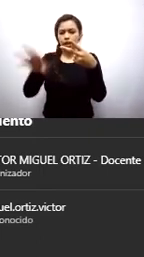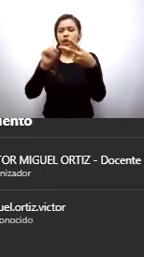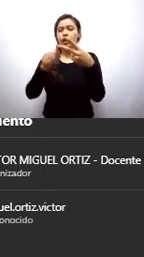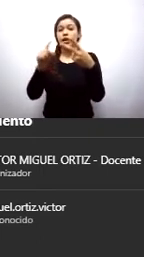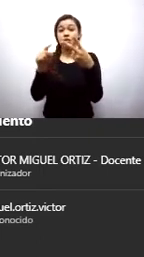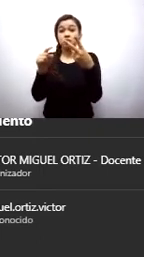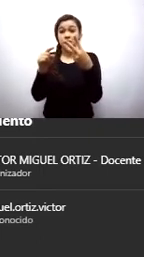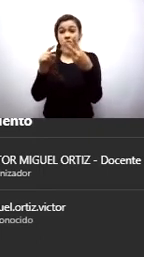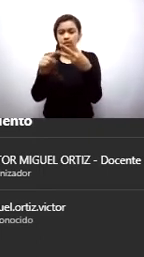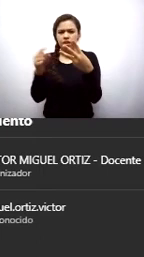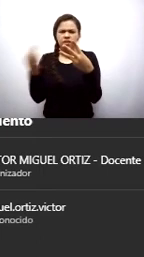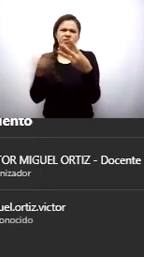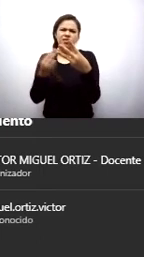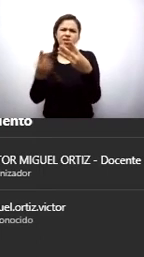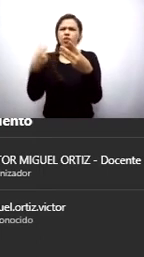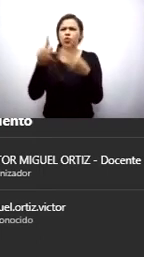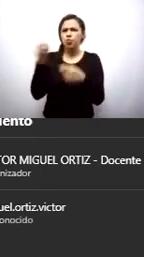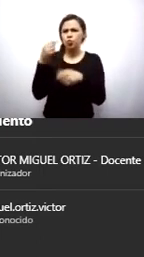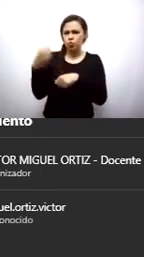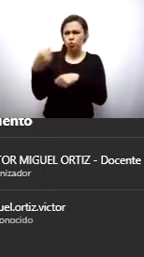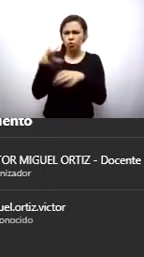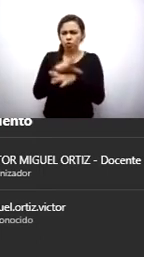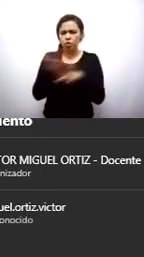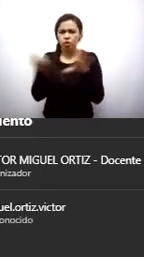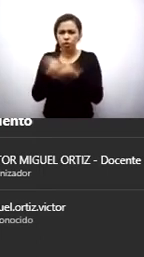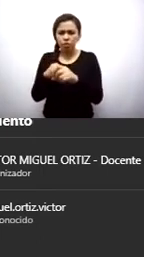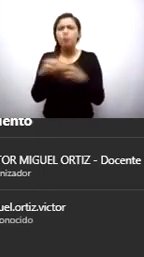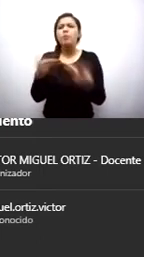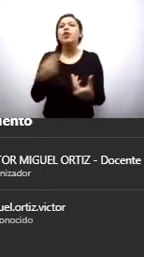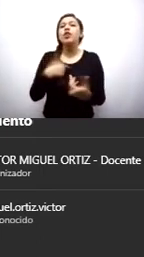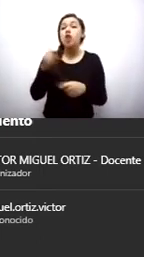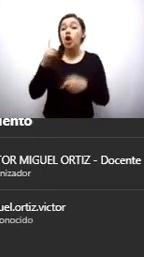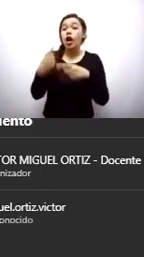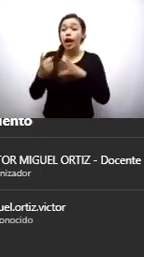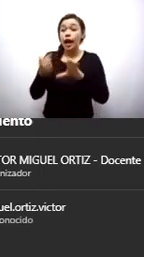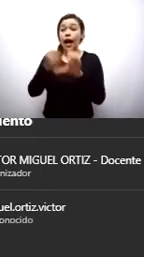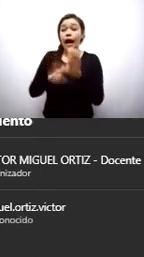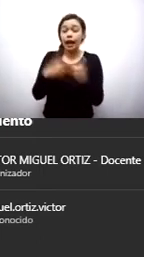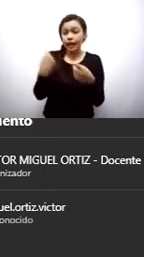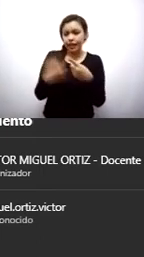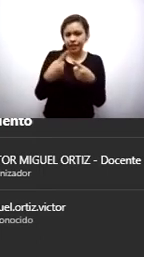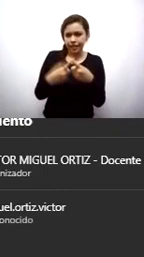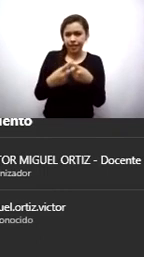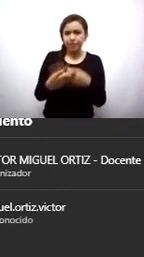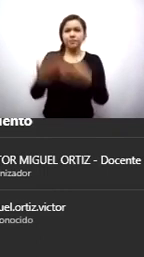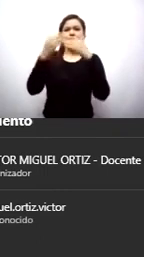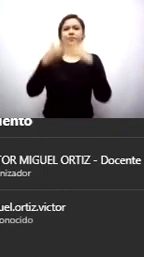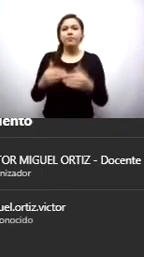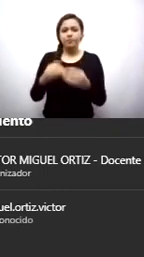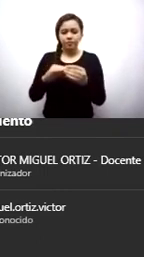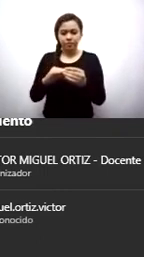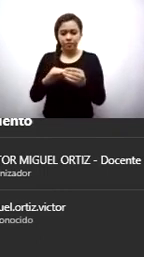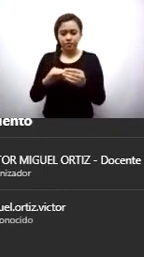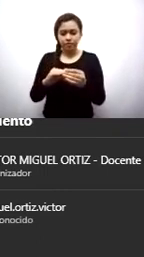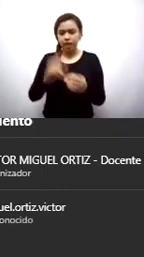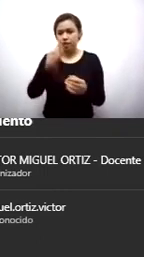necesidad, por ejemplo, de escribir su nombre completo, ya voy a saber quién está en la reunión. A continuación está la ventana